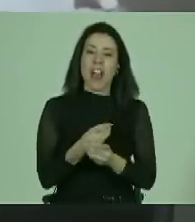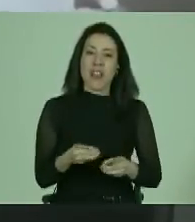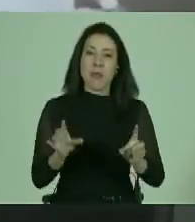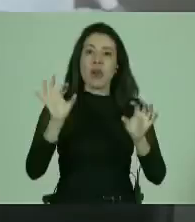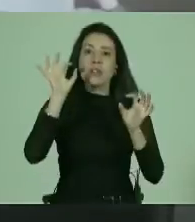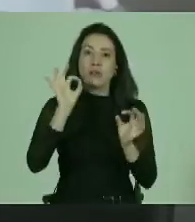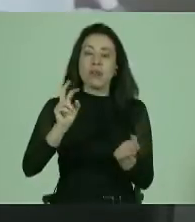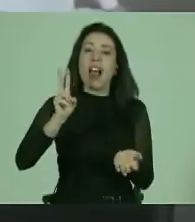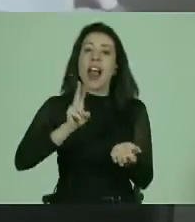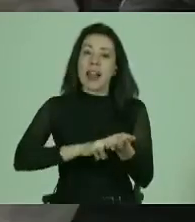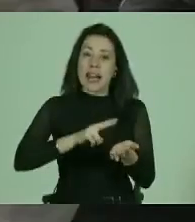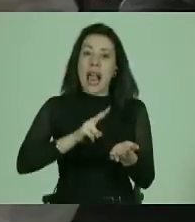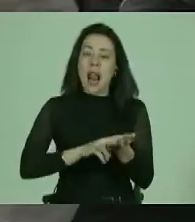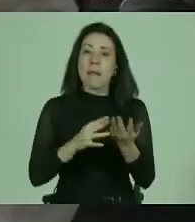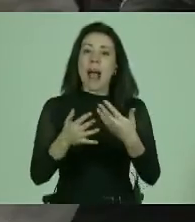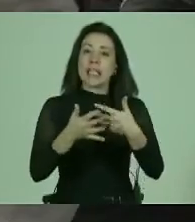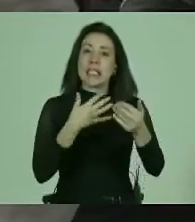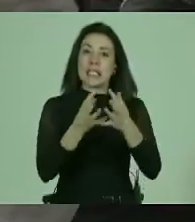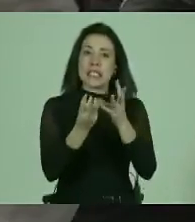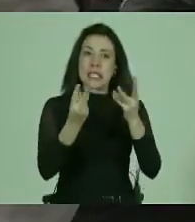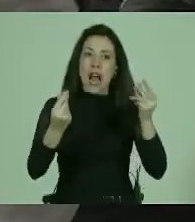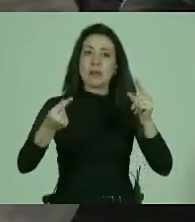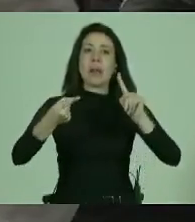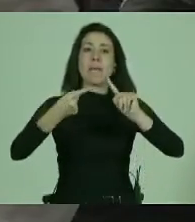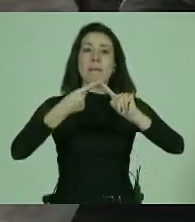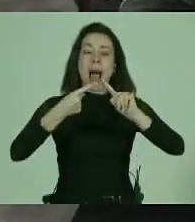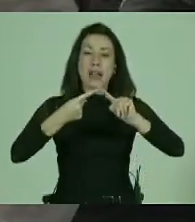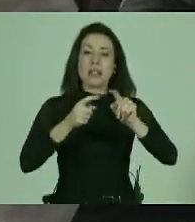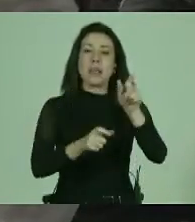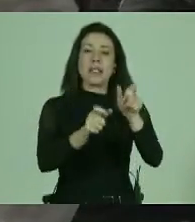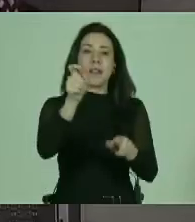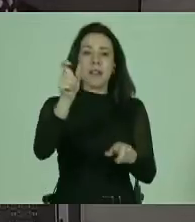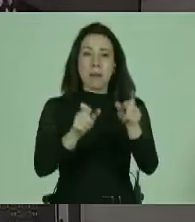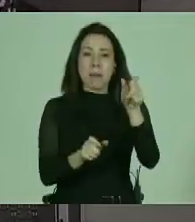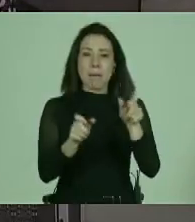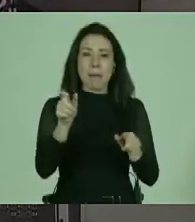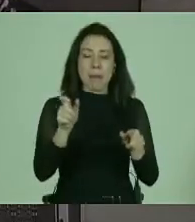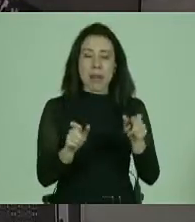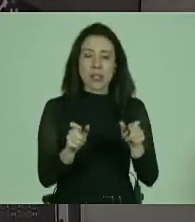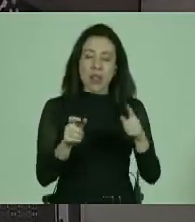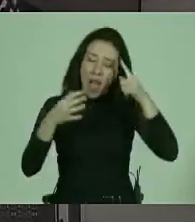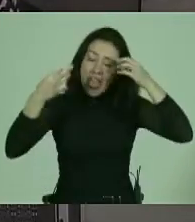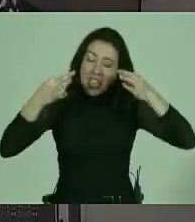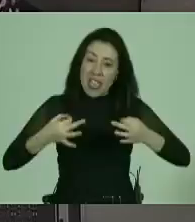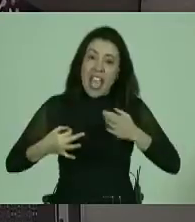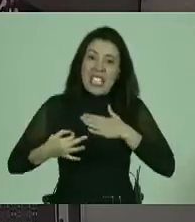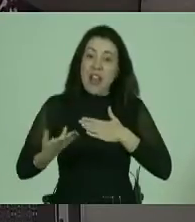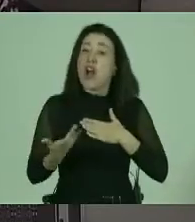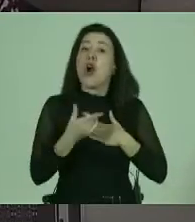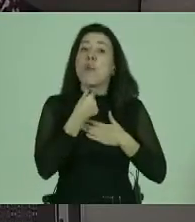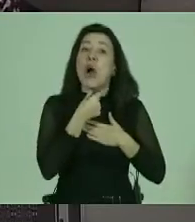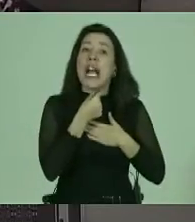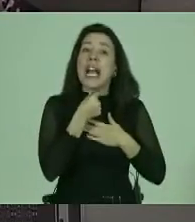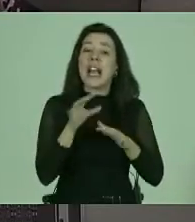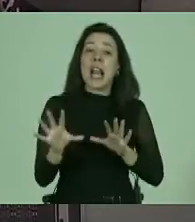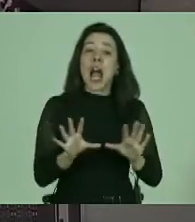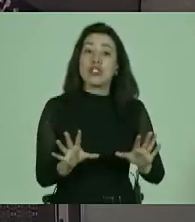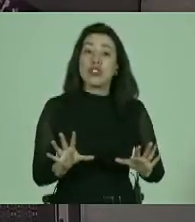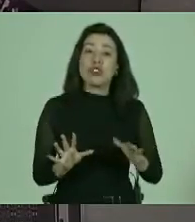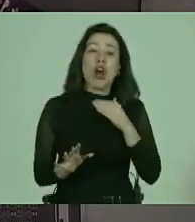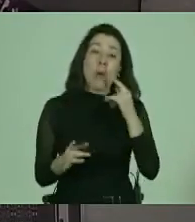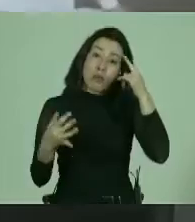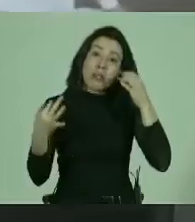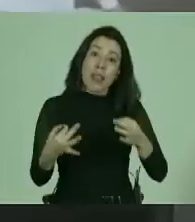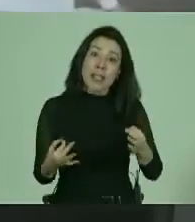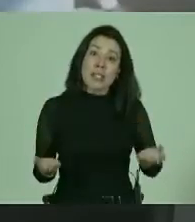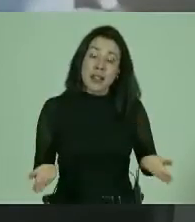real más transparente más participativa en que las personas decidan cómo quieren que las cuestiones comunes se